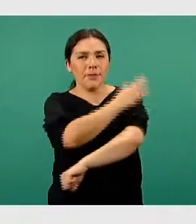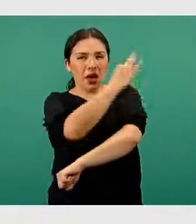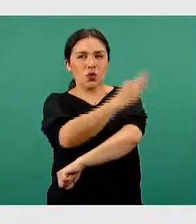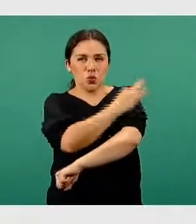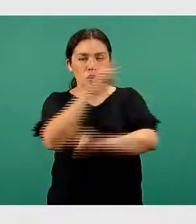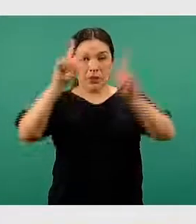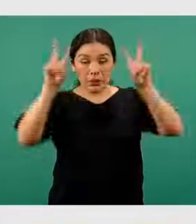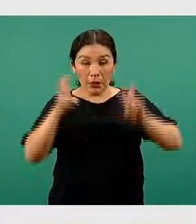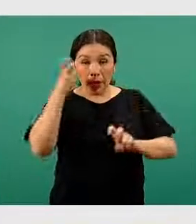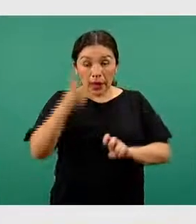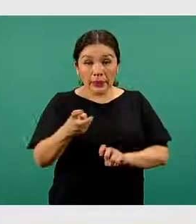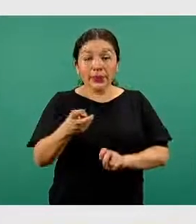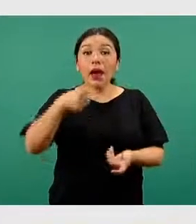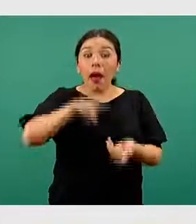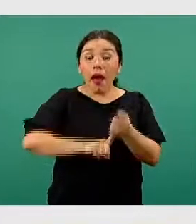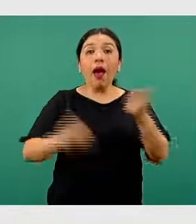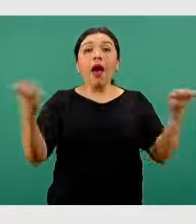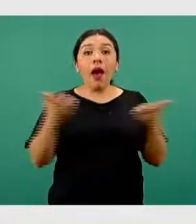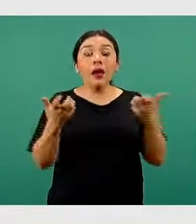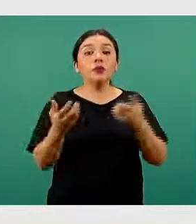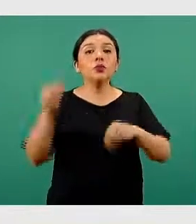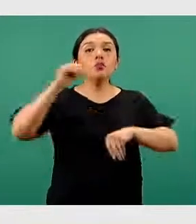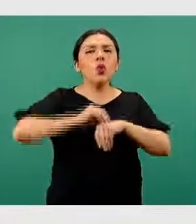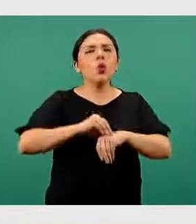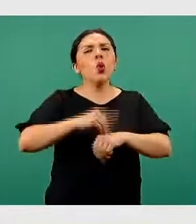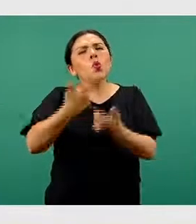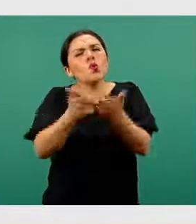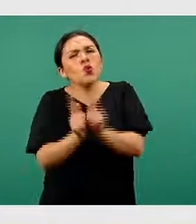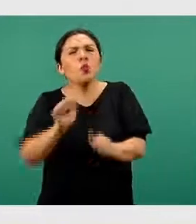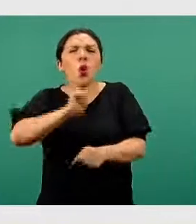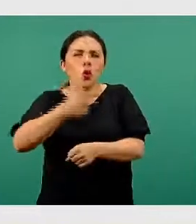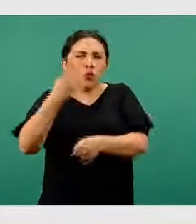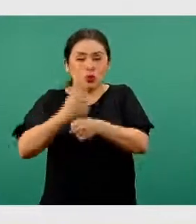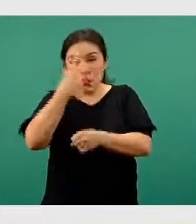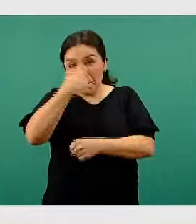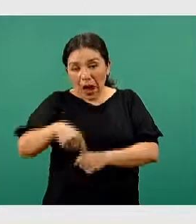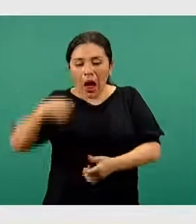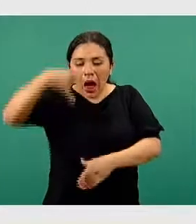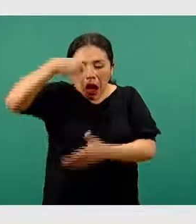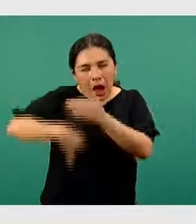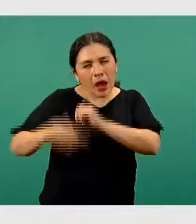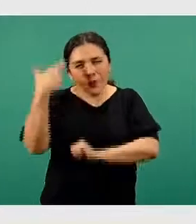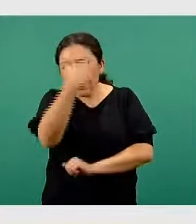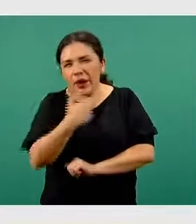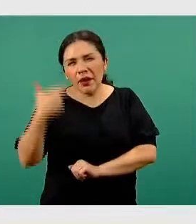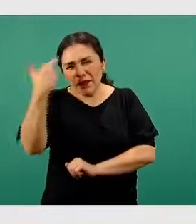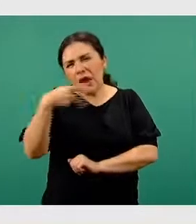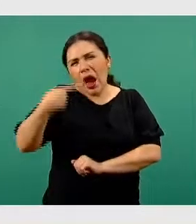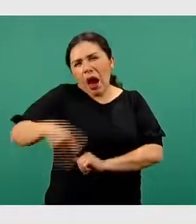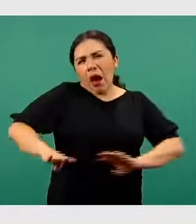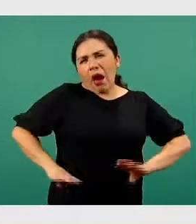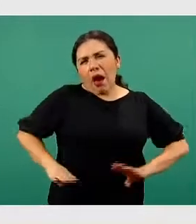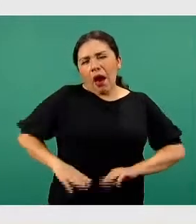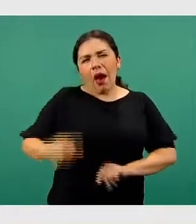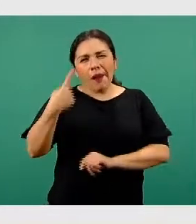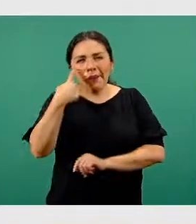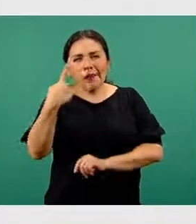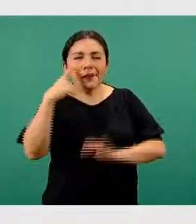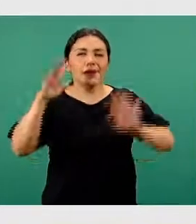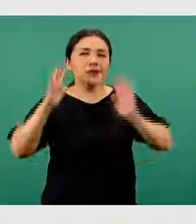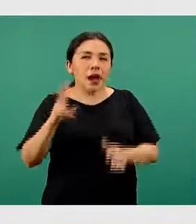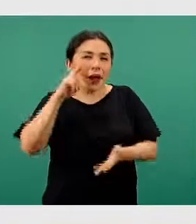vacunación, del cual se formó un subgrupo específico para revisar toda esta tendencia que ya